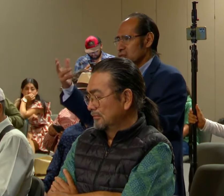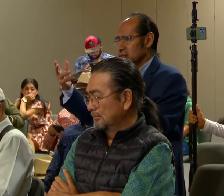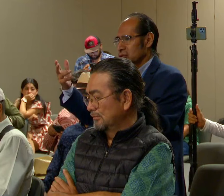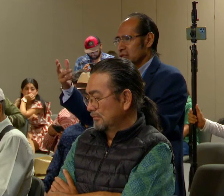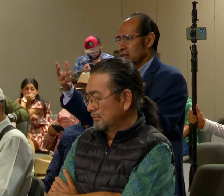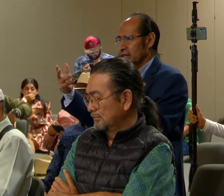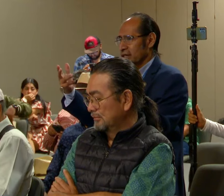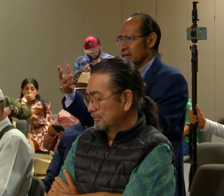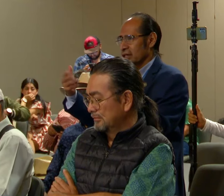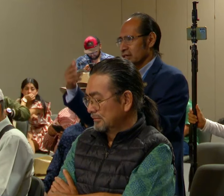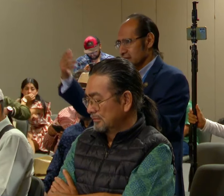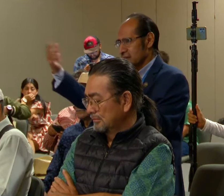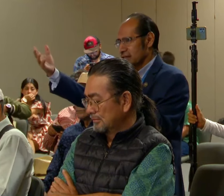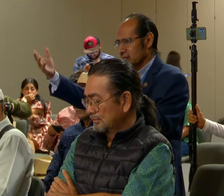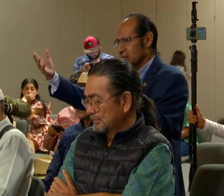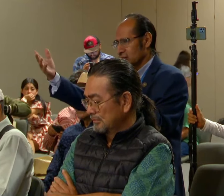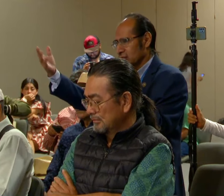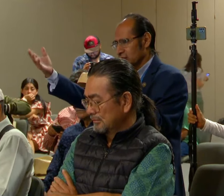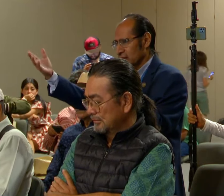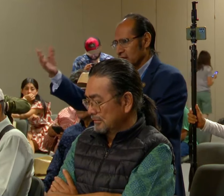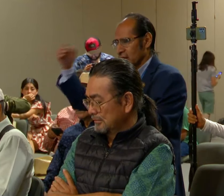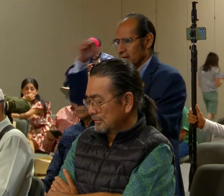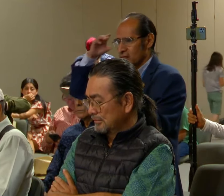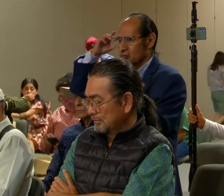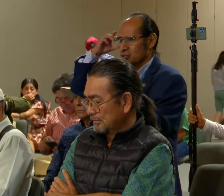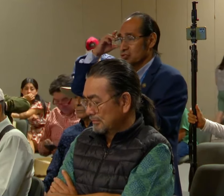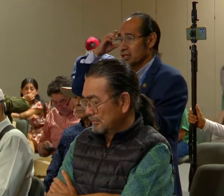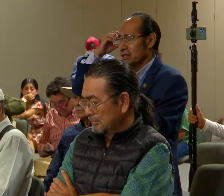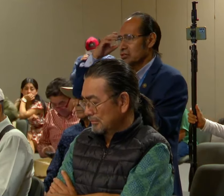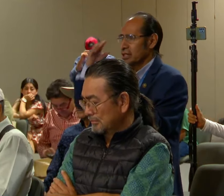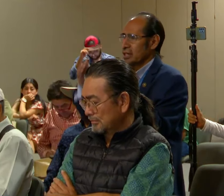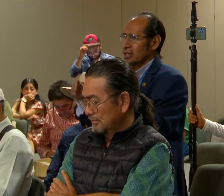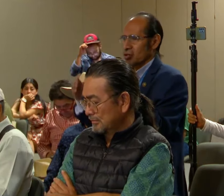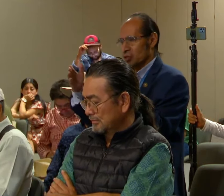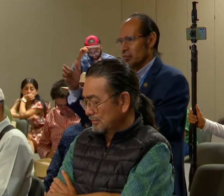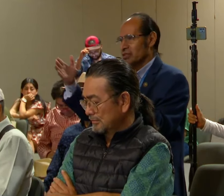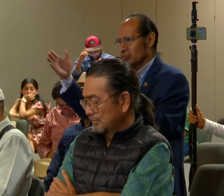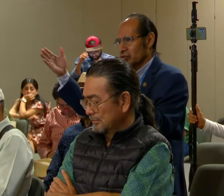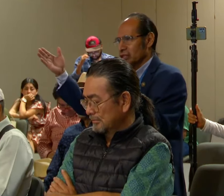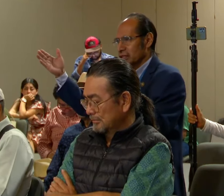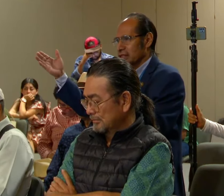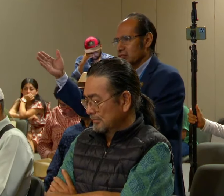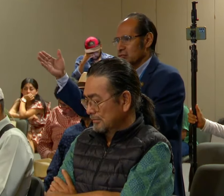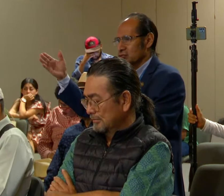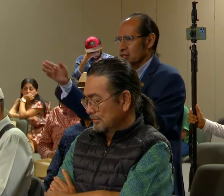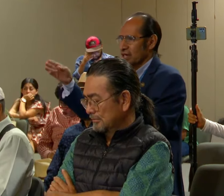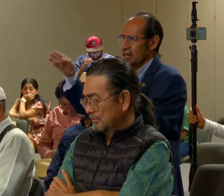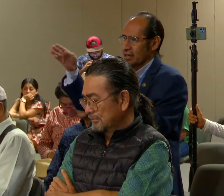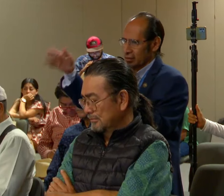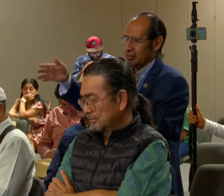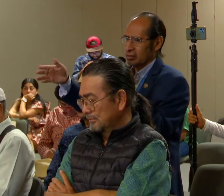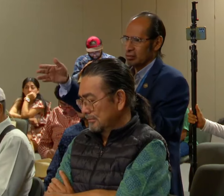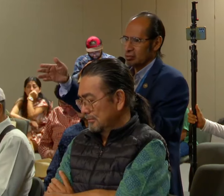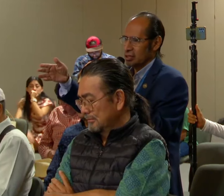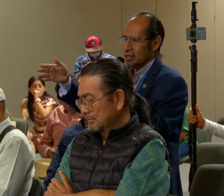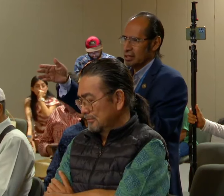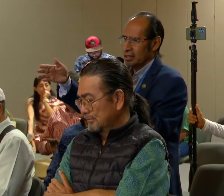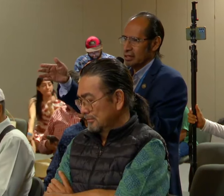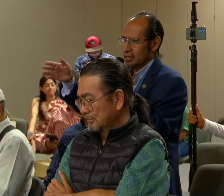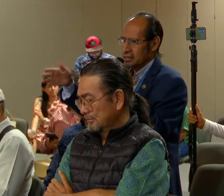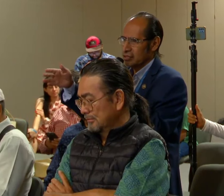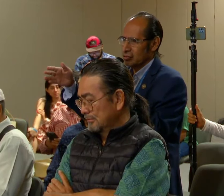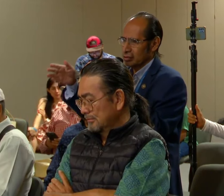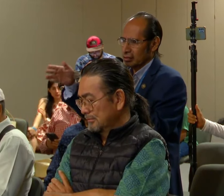situación de el asesinato del excomisionado Que obviamente fueron detenidos los que los